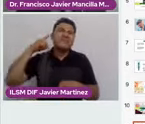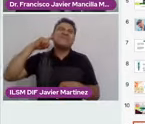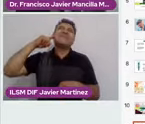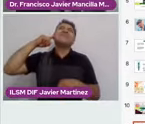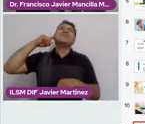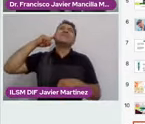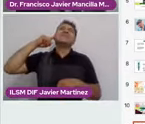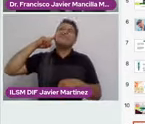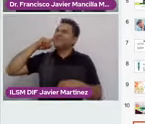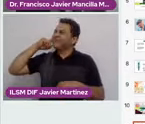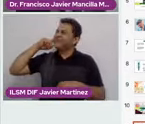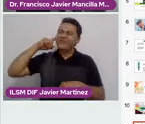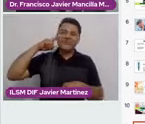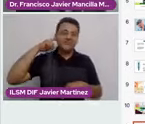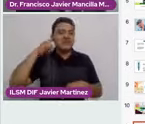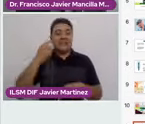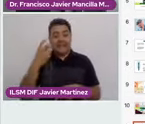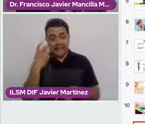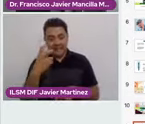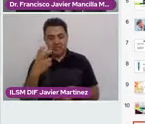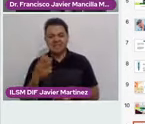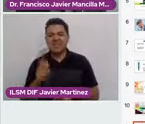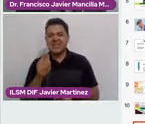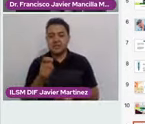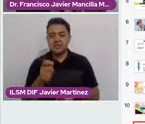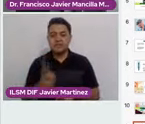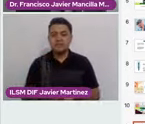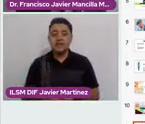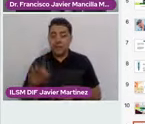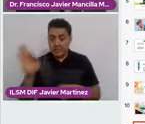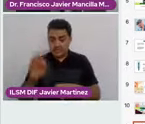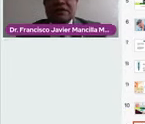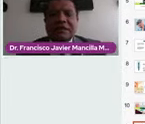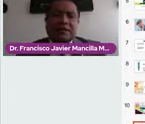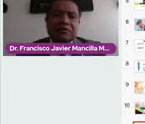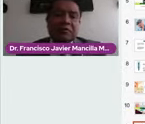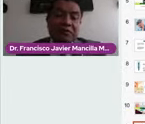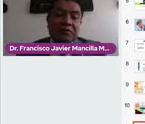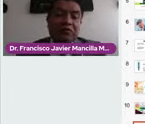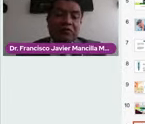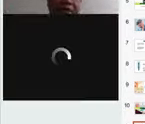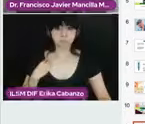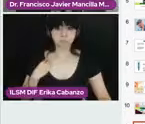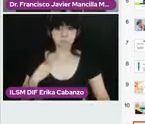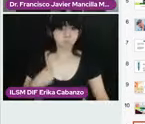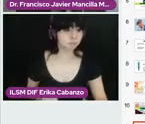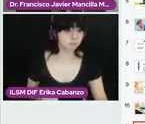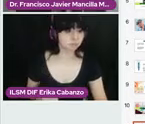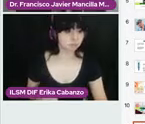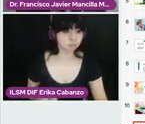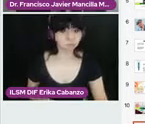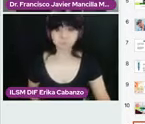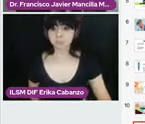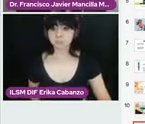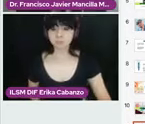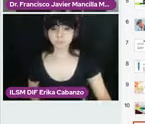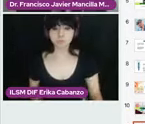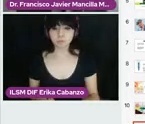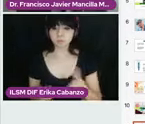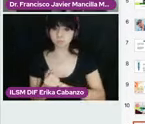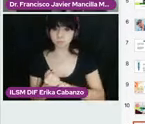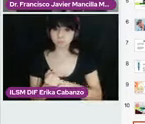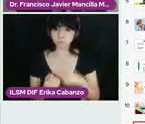cuando examinamos un paciente con zumbido? Lo que podemos encontrar son otitis serosas. Un tímpano tiene la coloración